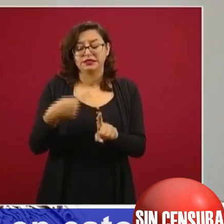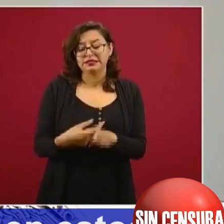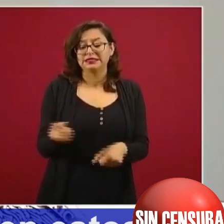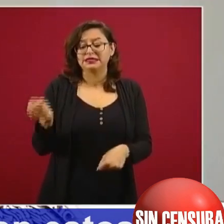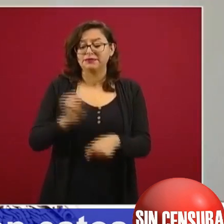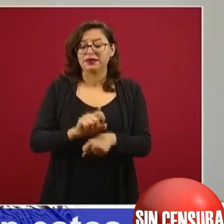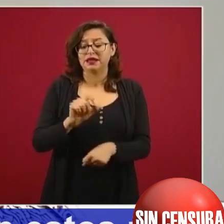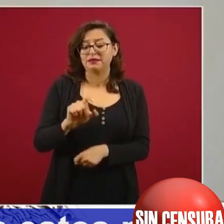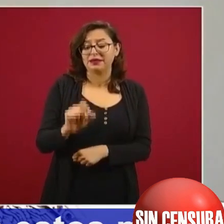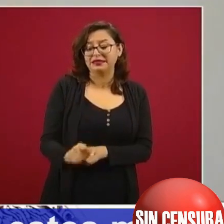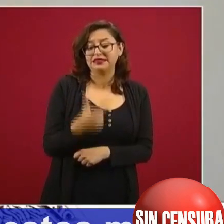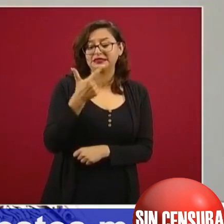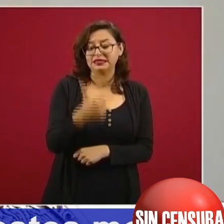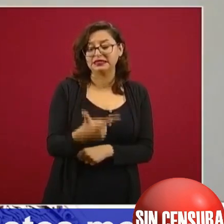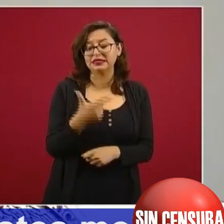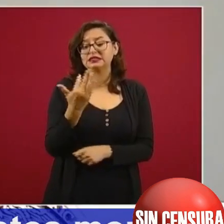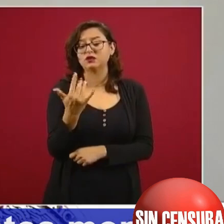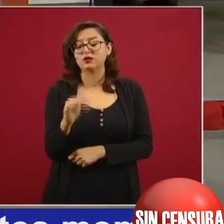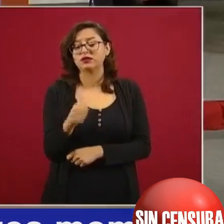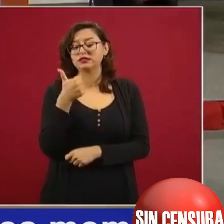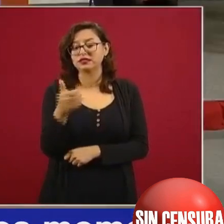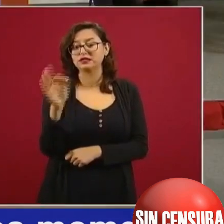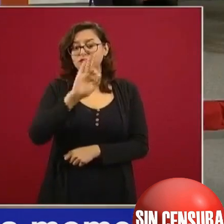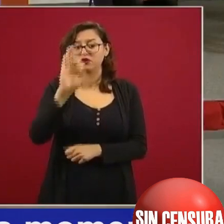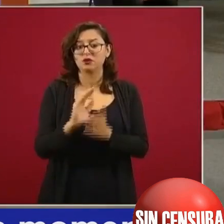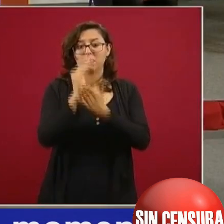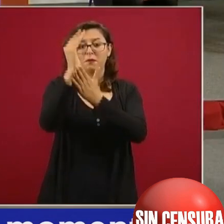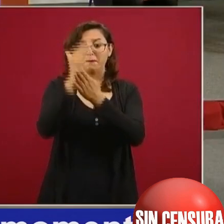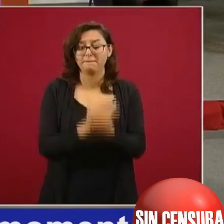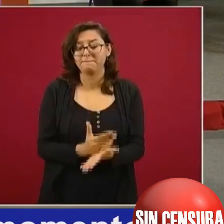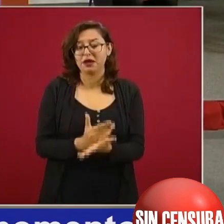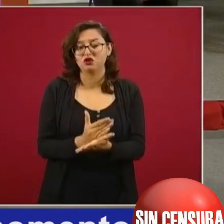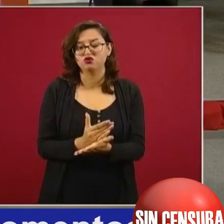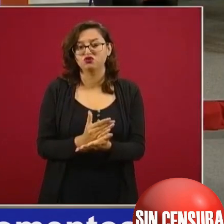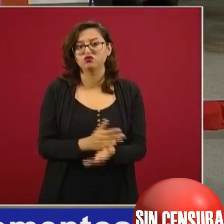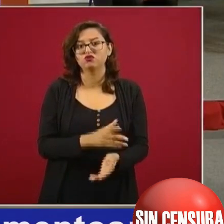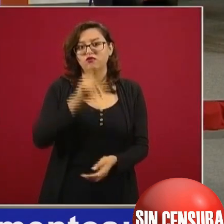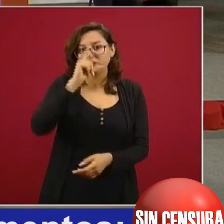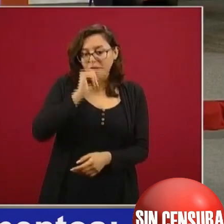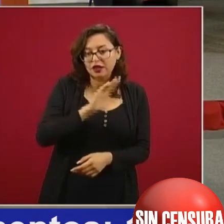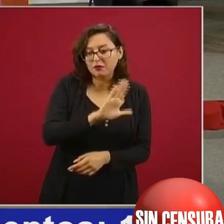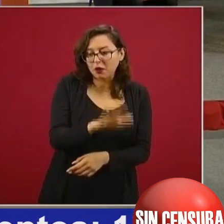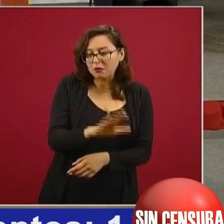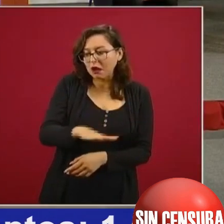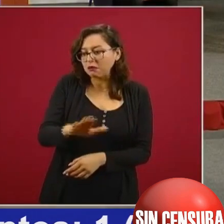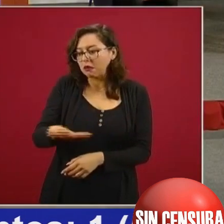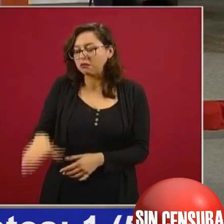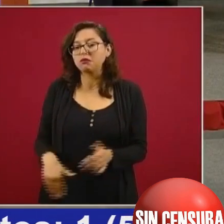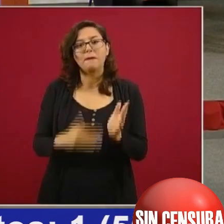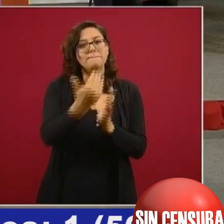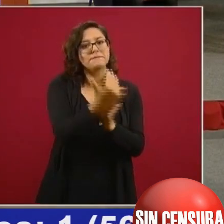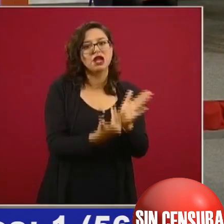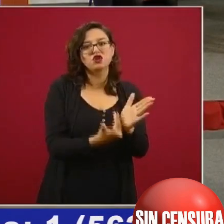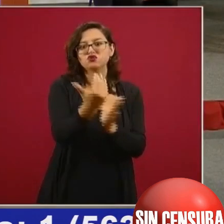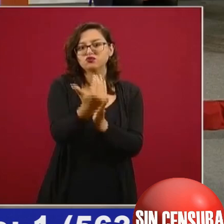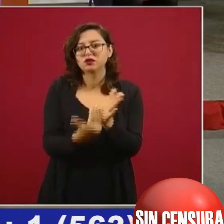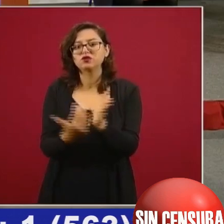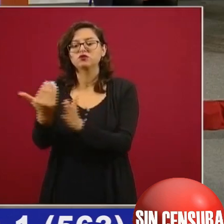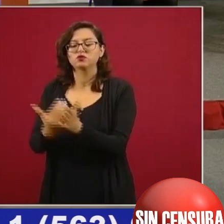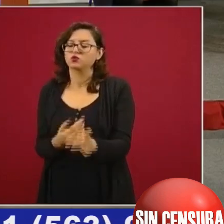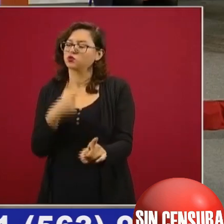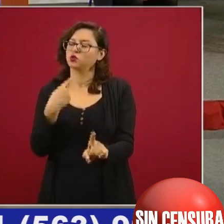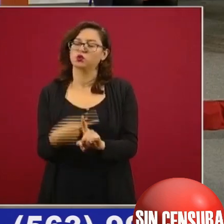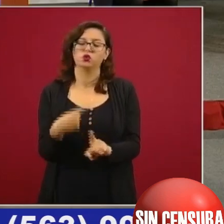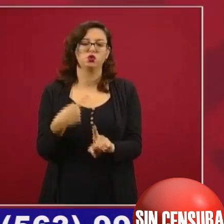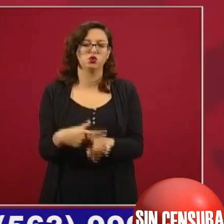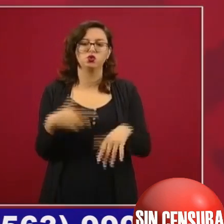con un 56% de reducción la frecuencia de muertes que ocurren por COVID. COVID